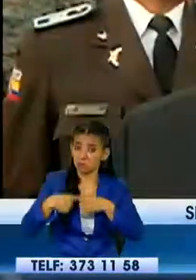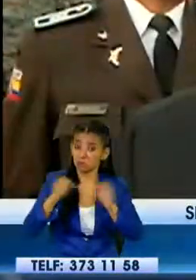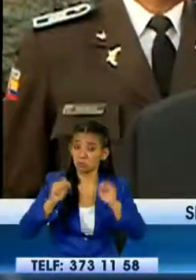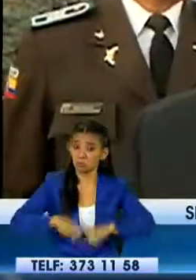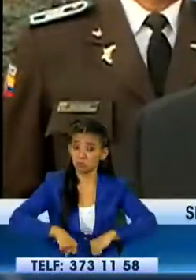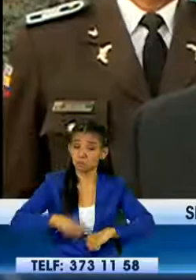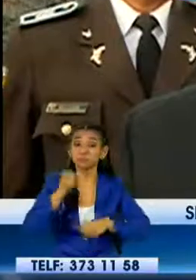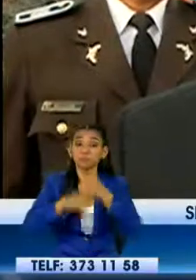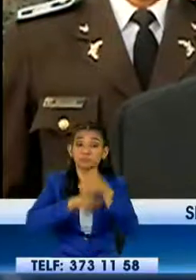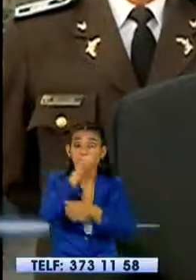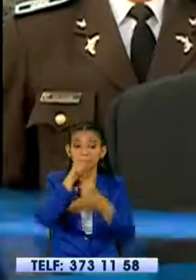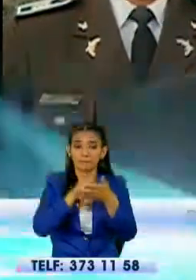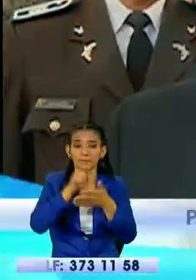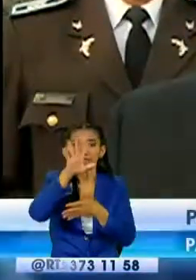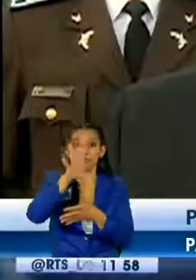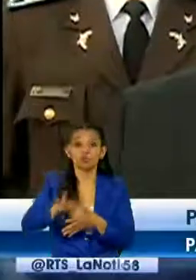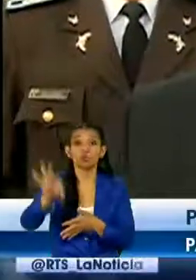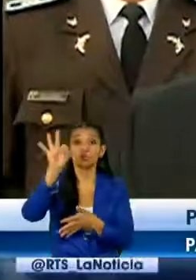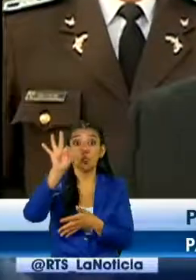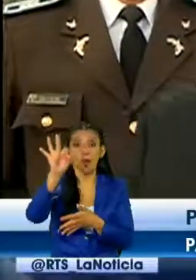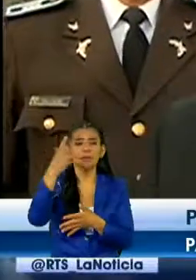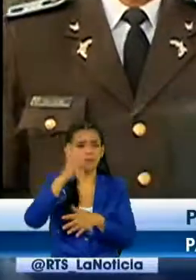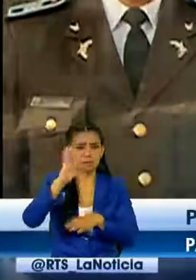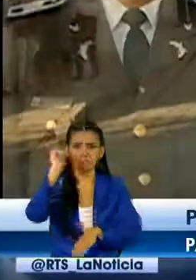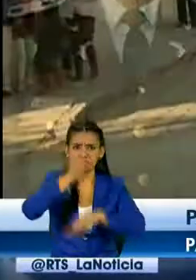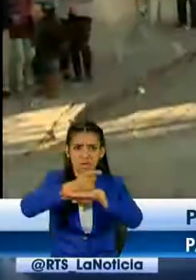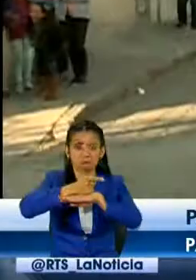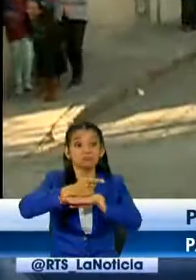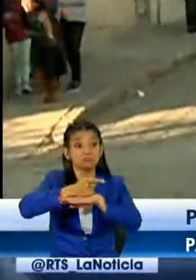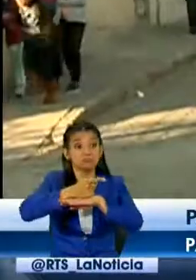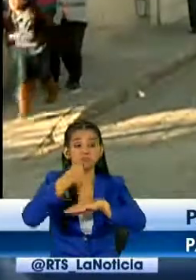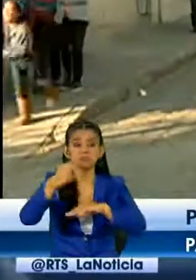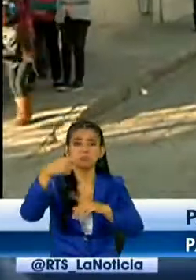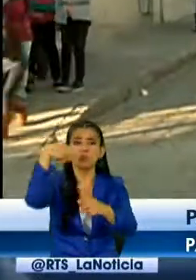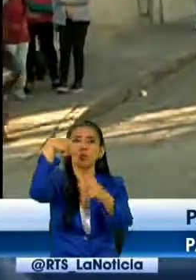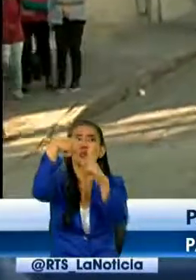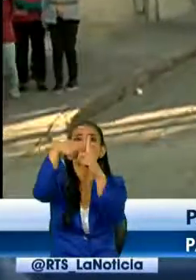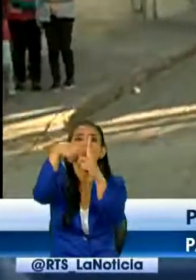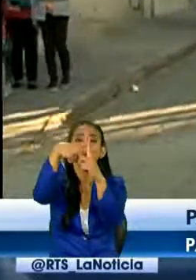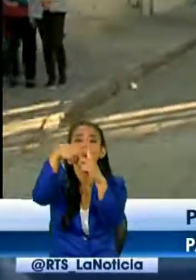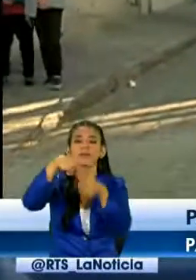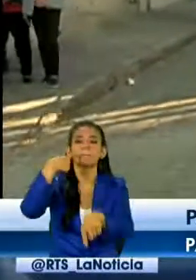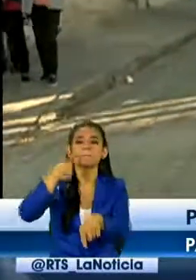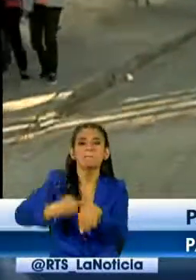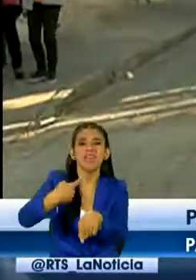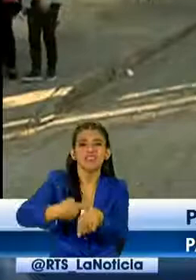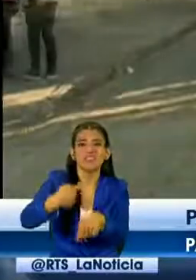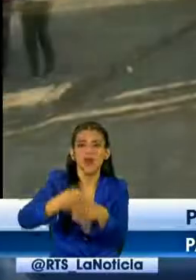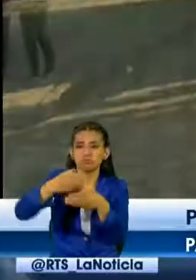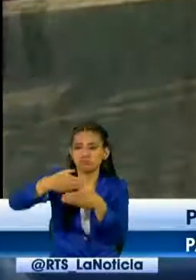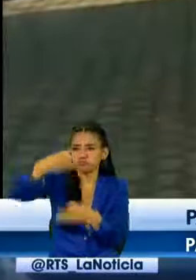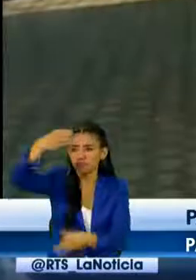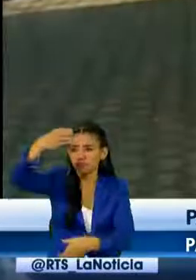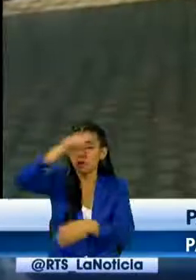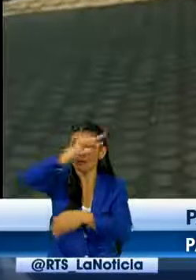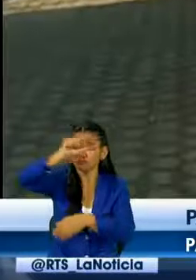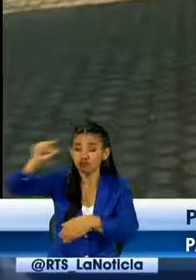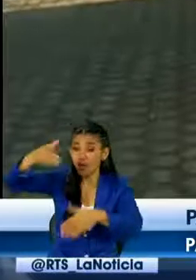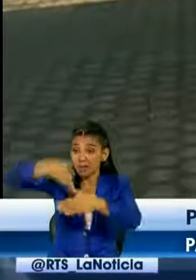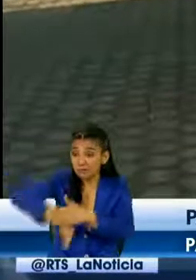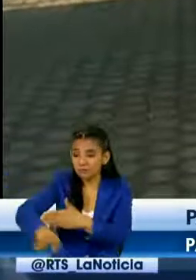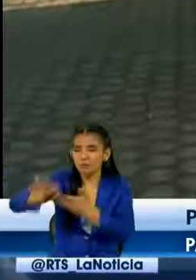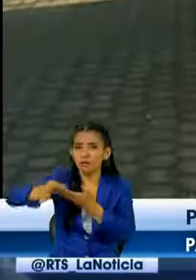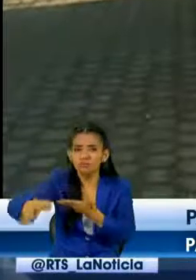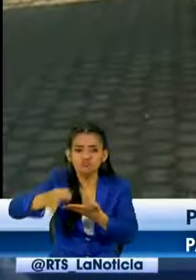año 1509, por decreto, se dio que se colocaran una cruz de piedra a la entrada de los pueblos. Y si bien es